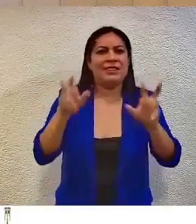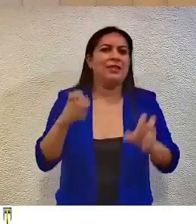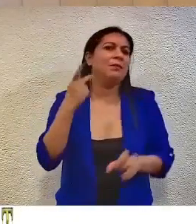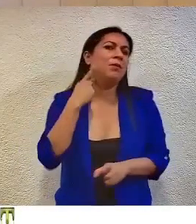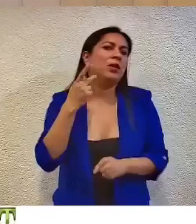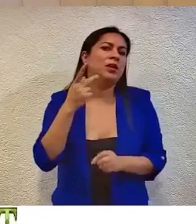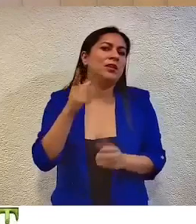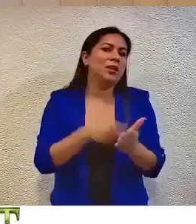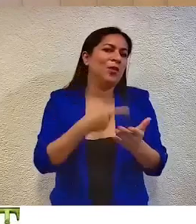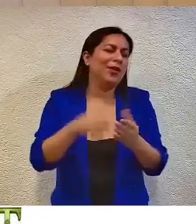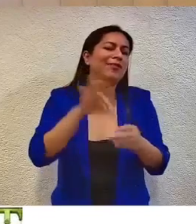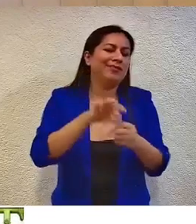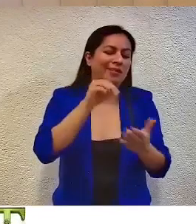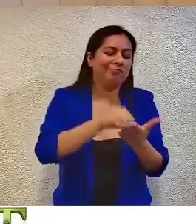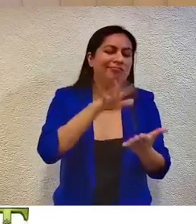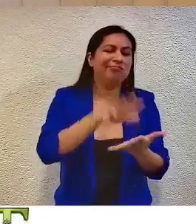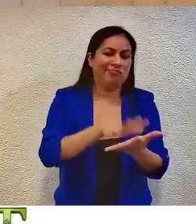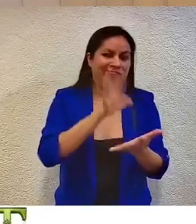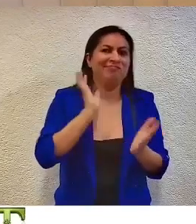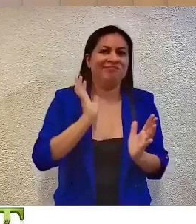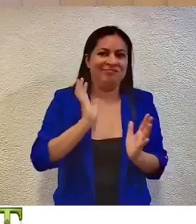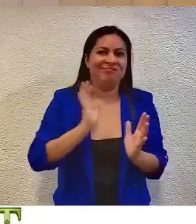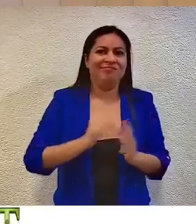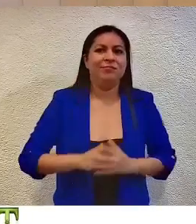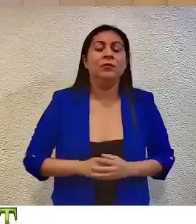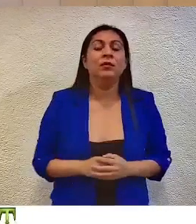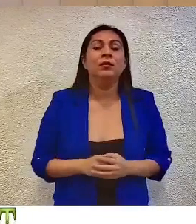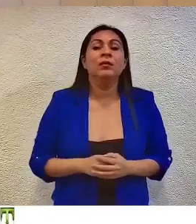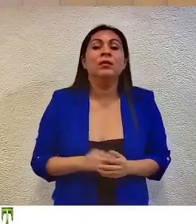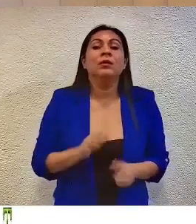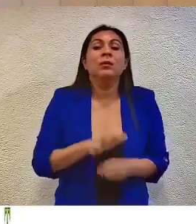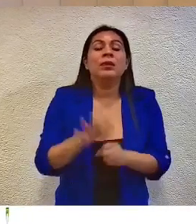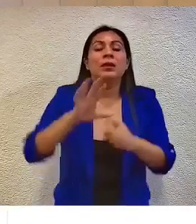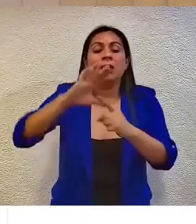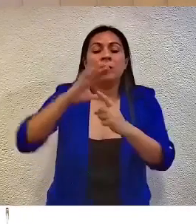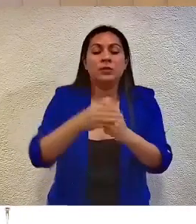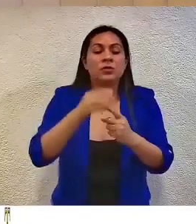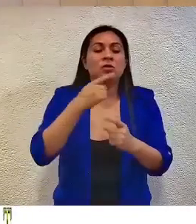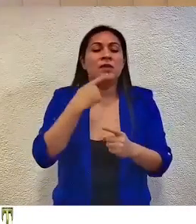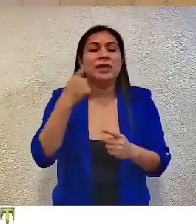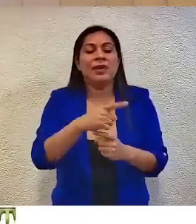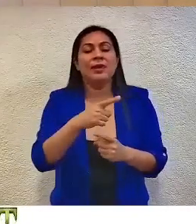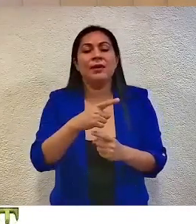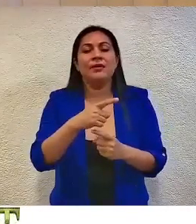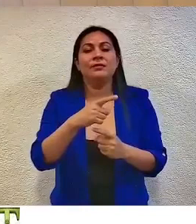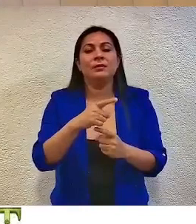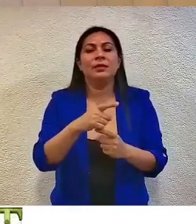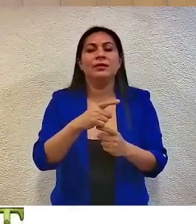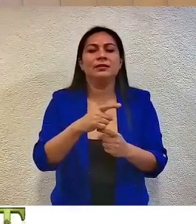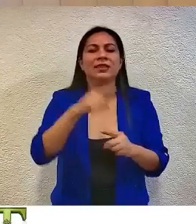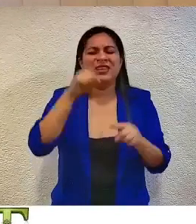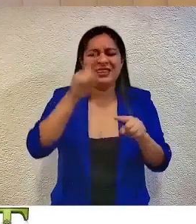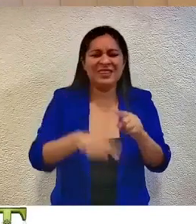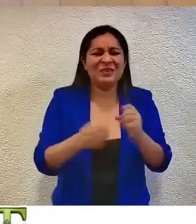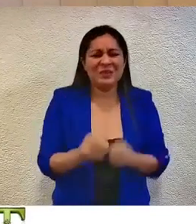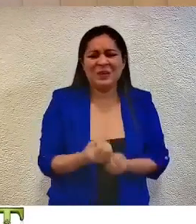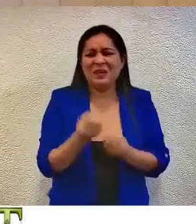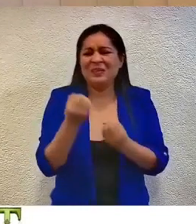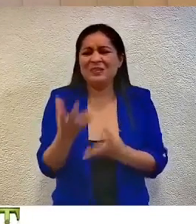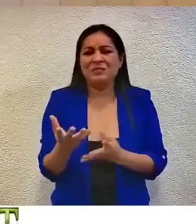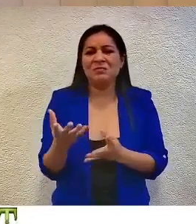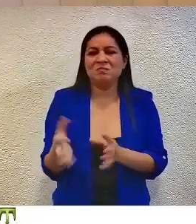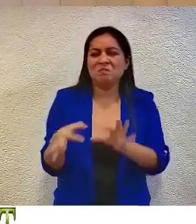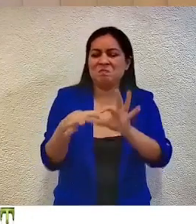político-electoral, inscritas en el debate público. Respecto a que la Comisión de Quejas y Denuncias pasó por alto que las expresiones llevan